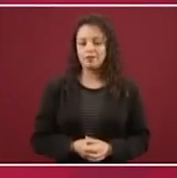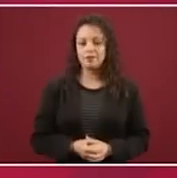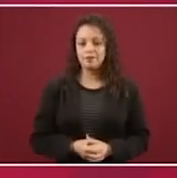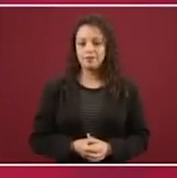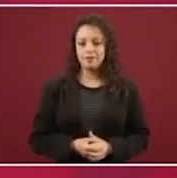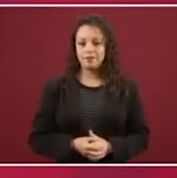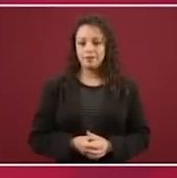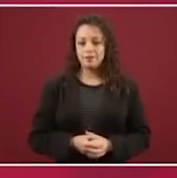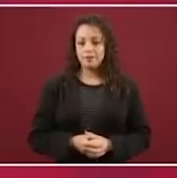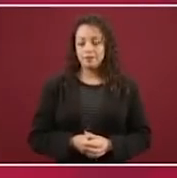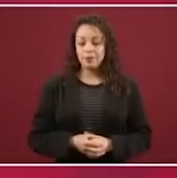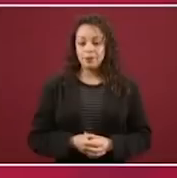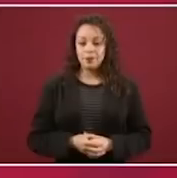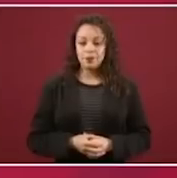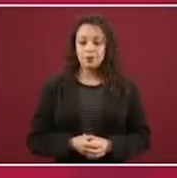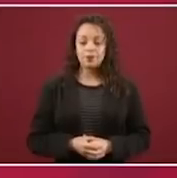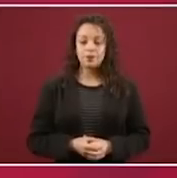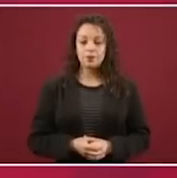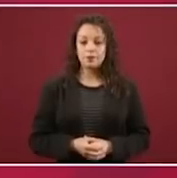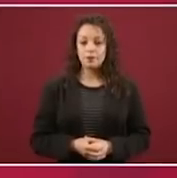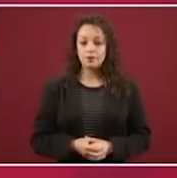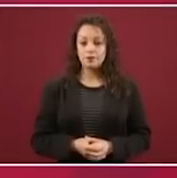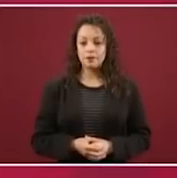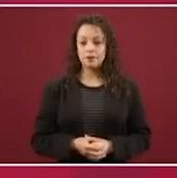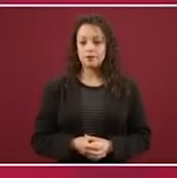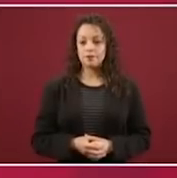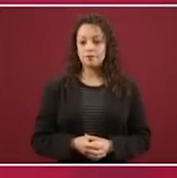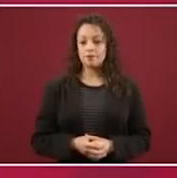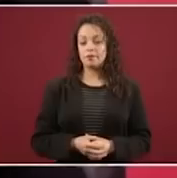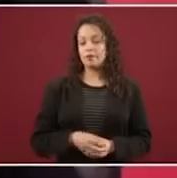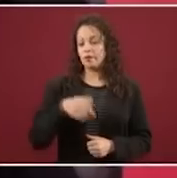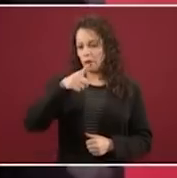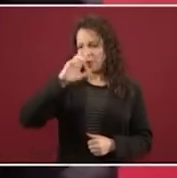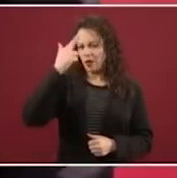¿se acuerdan de aquello de la campaña de